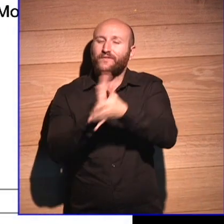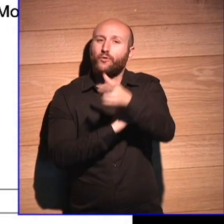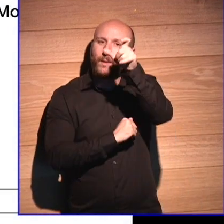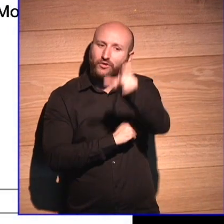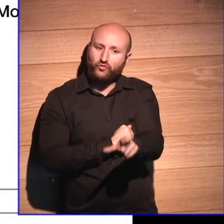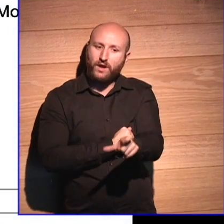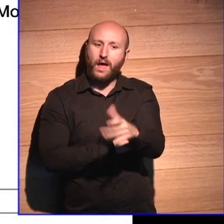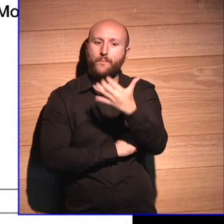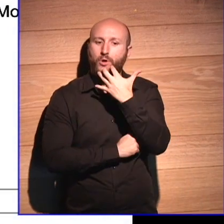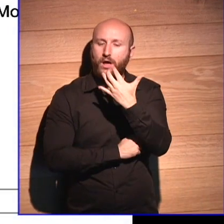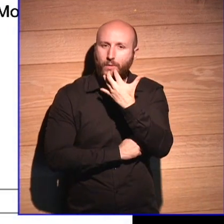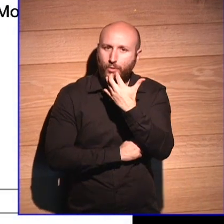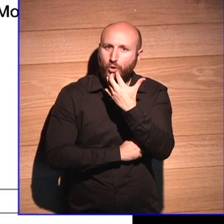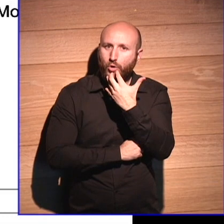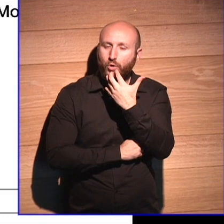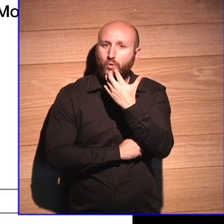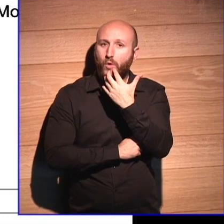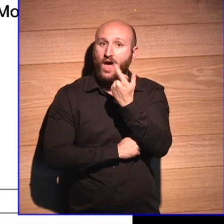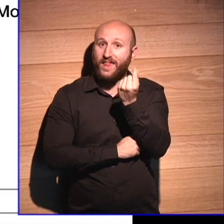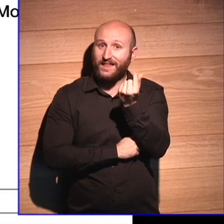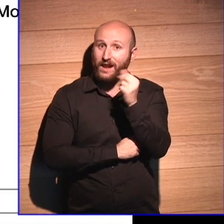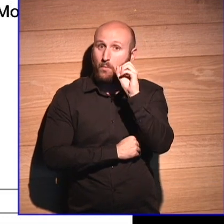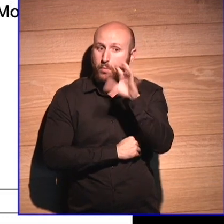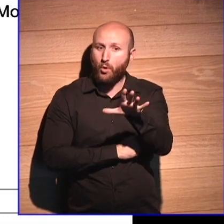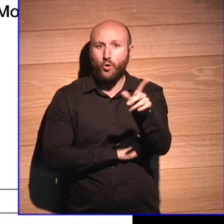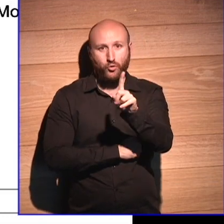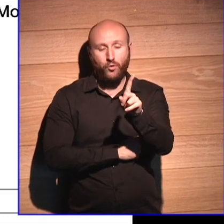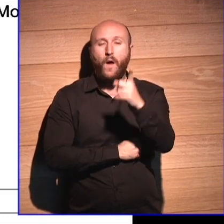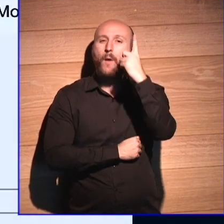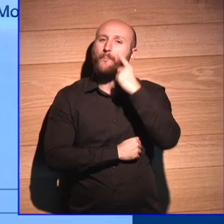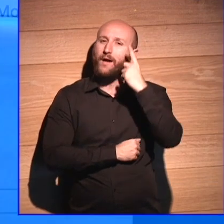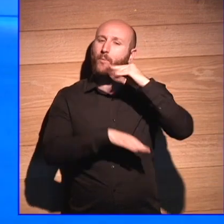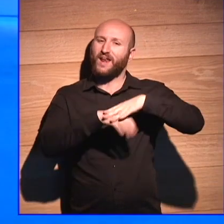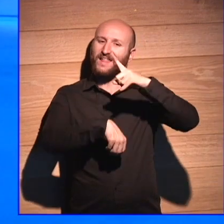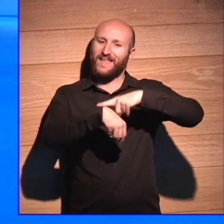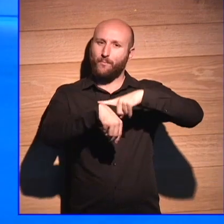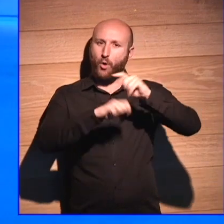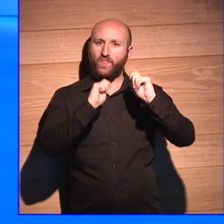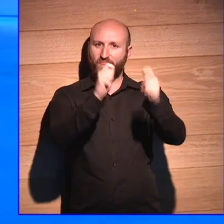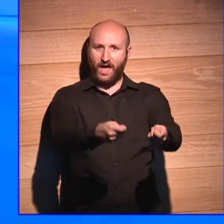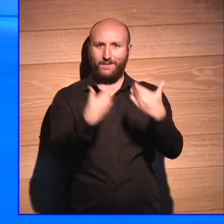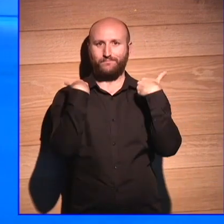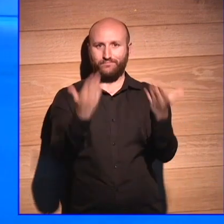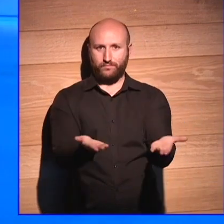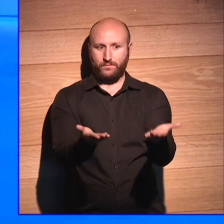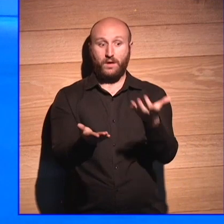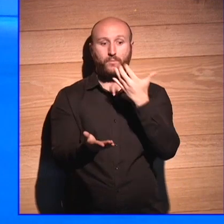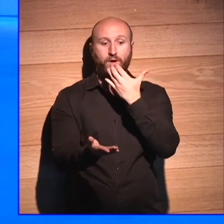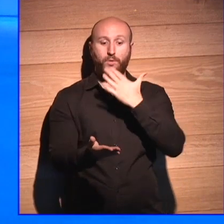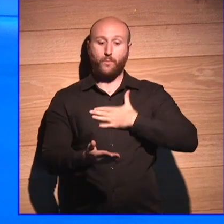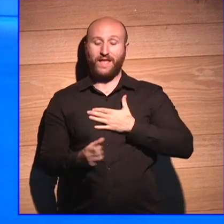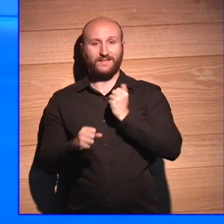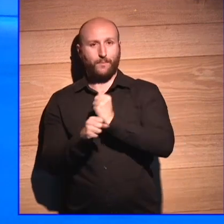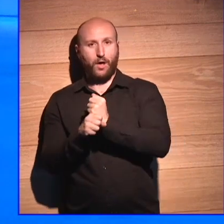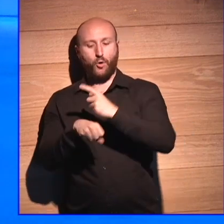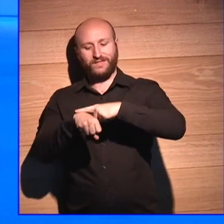en lugar del banco de dinero, pues es un banco en que ofrece tiempo. pues una persona ofrece tiempo de su profesión.